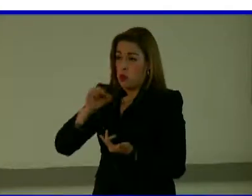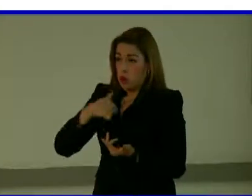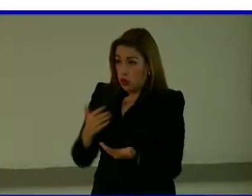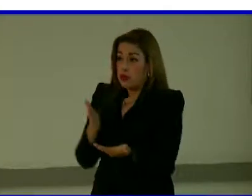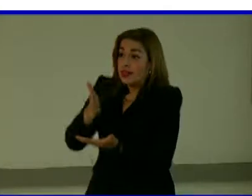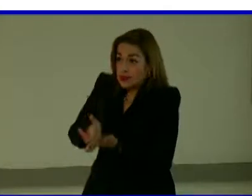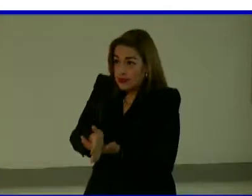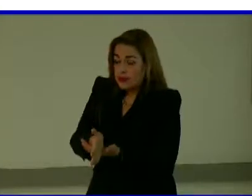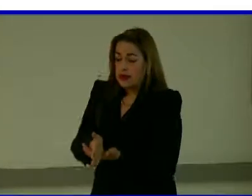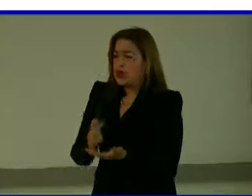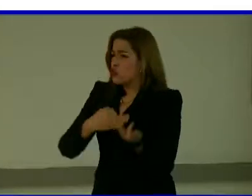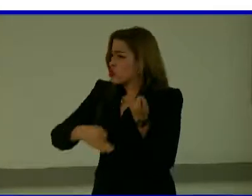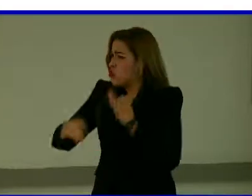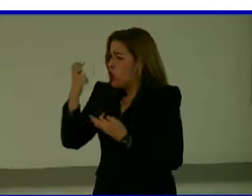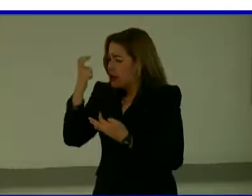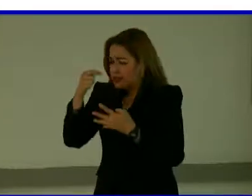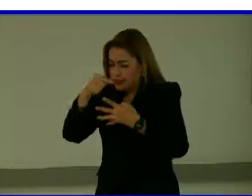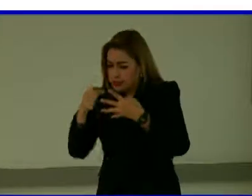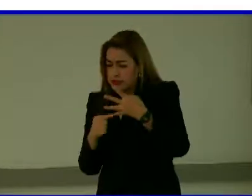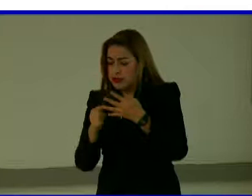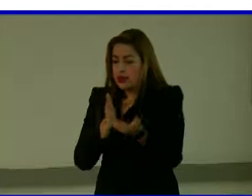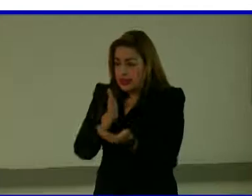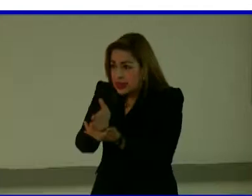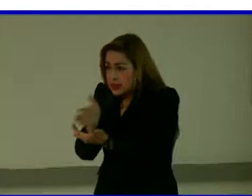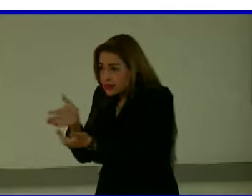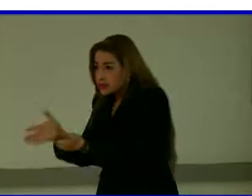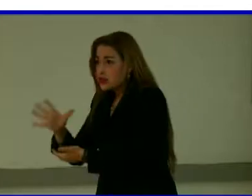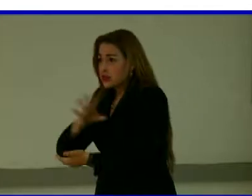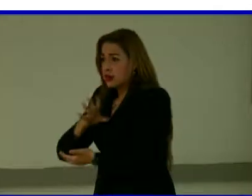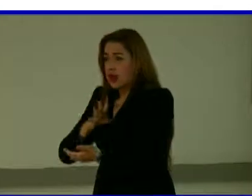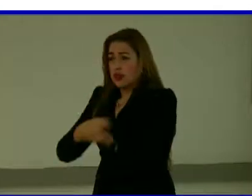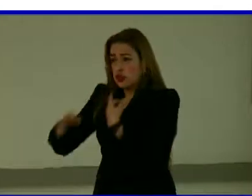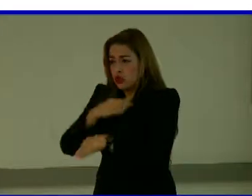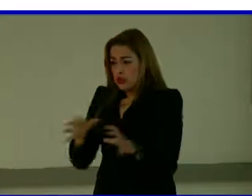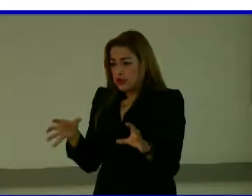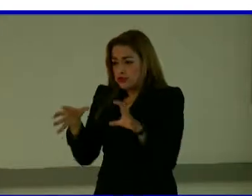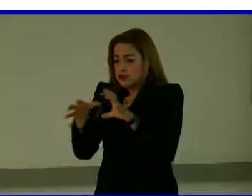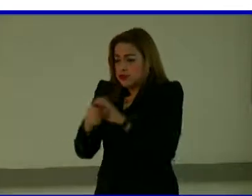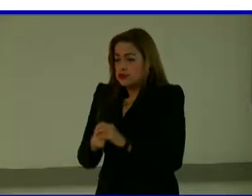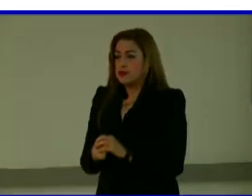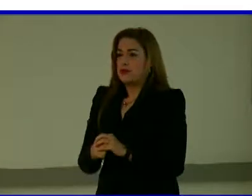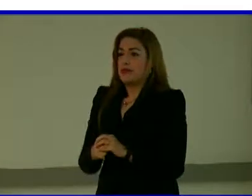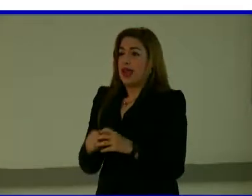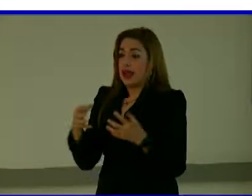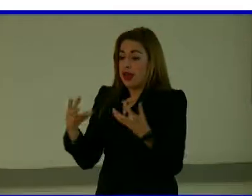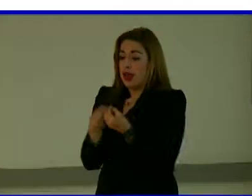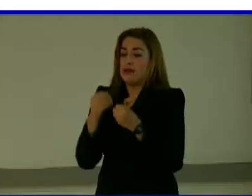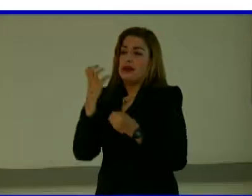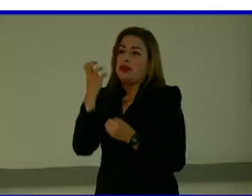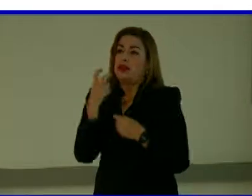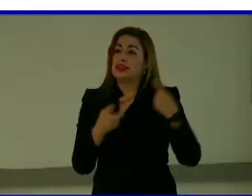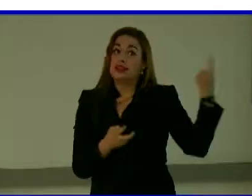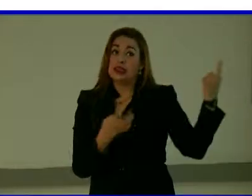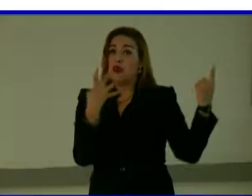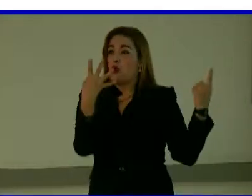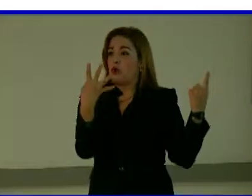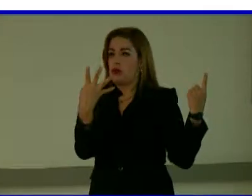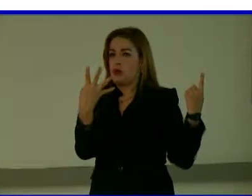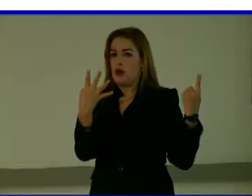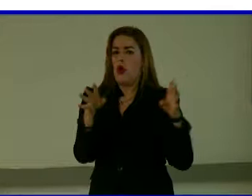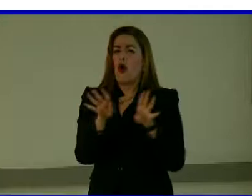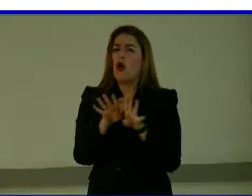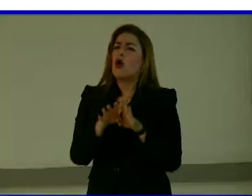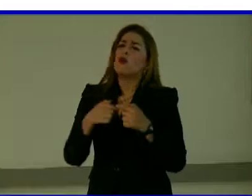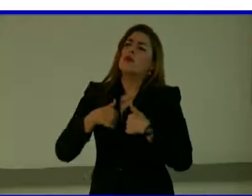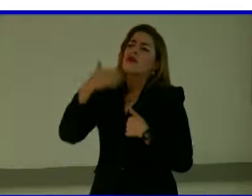Todas las intervenciones que existen caben dentro de estas 4 categorías. ¿Cómo sabemos si lo que estamos haciendo funciona?